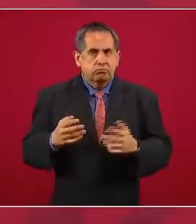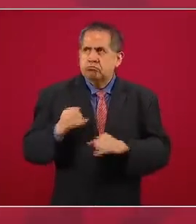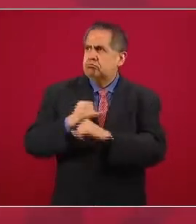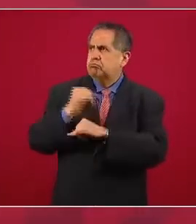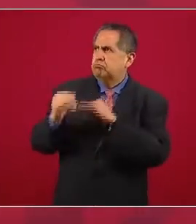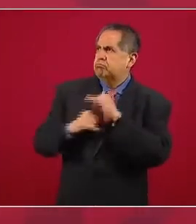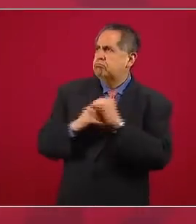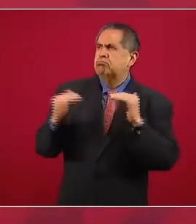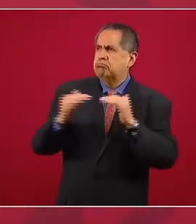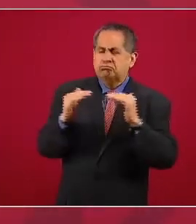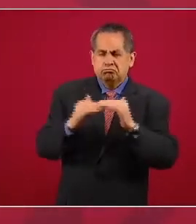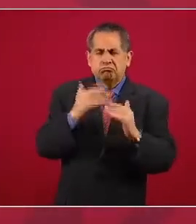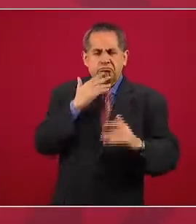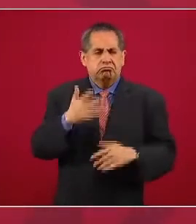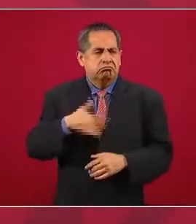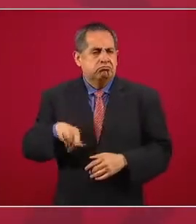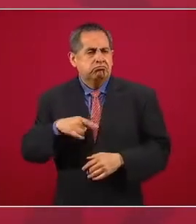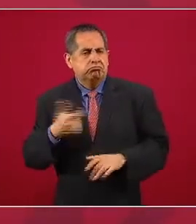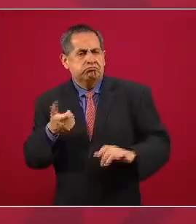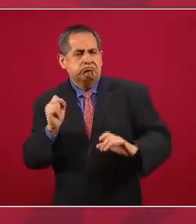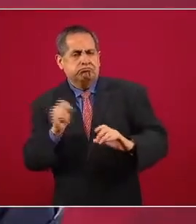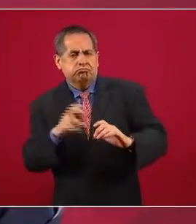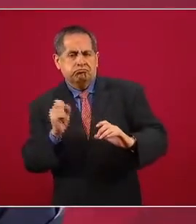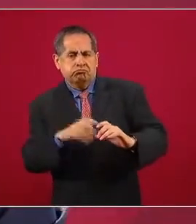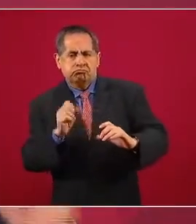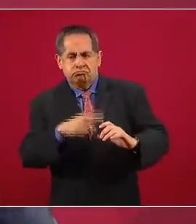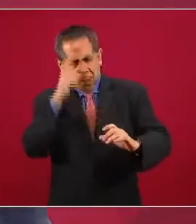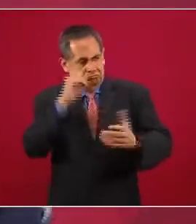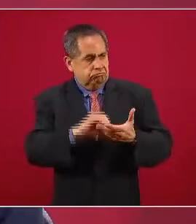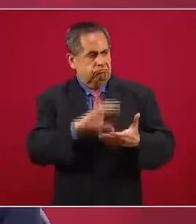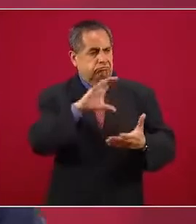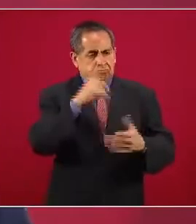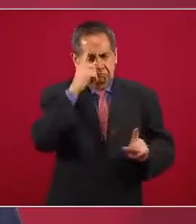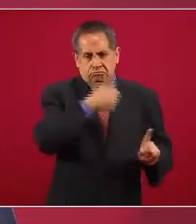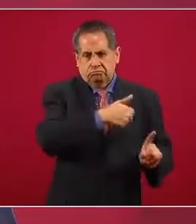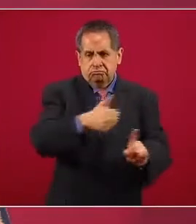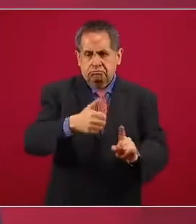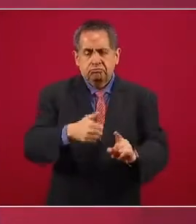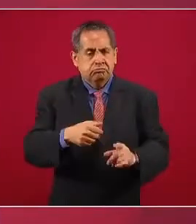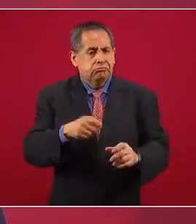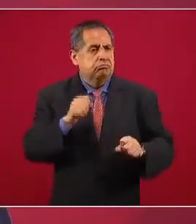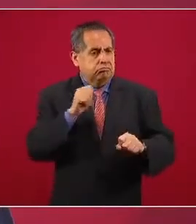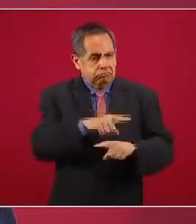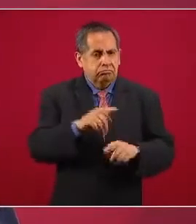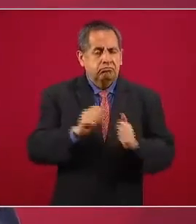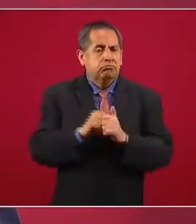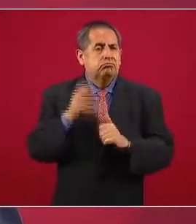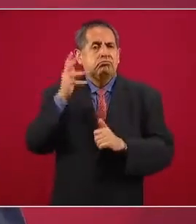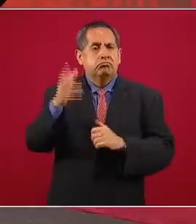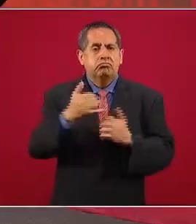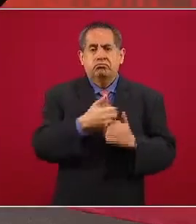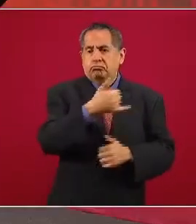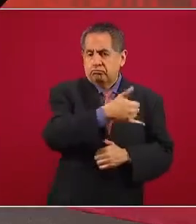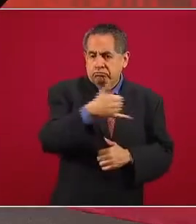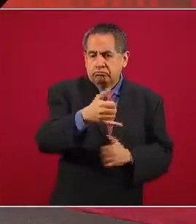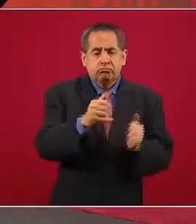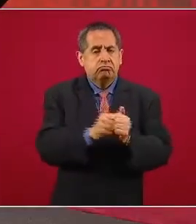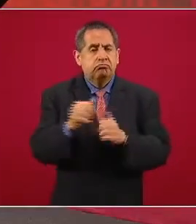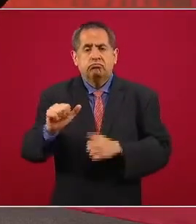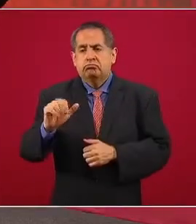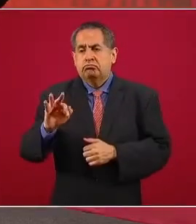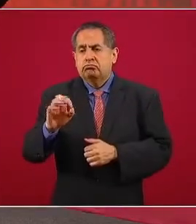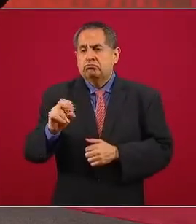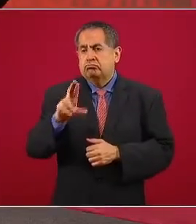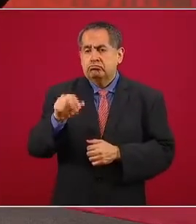internacionales, y así lo lograremos en el tiempo al juntar el Afore y el Infonavit. Estos